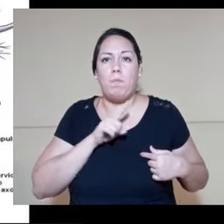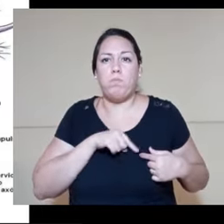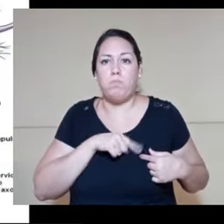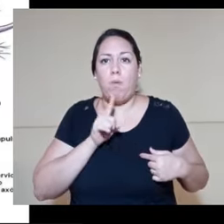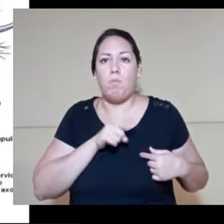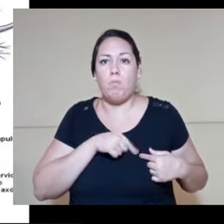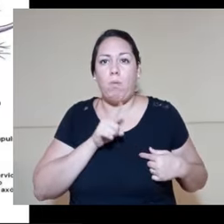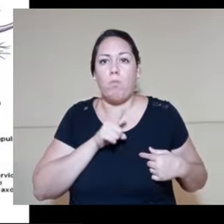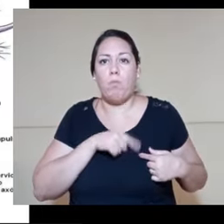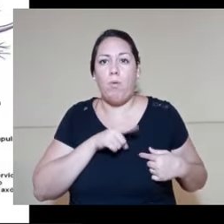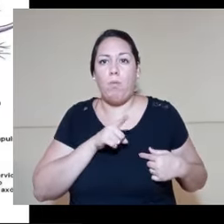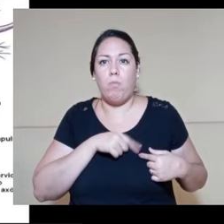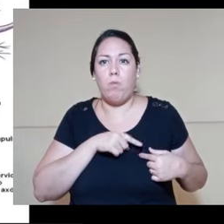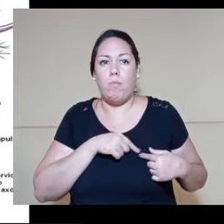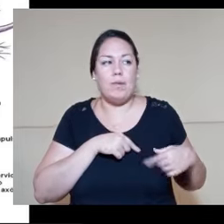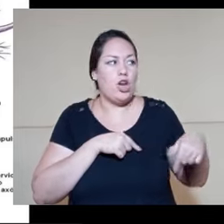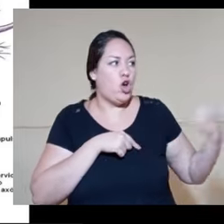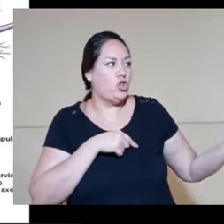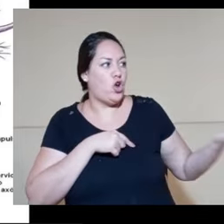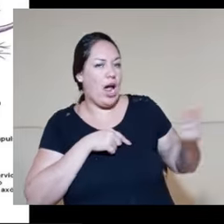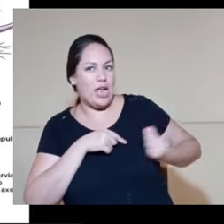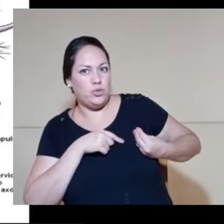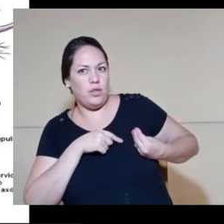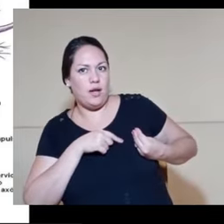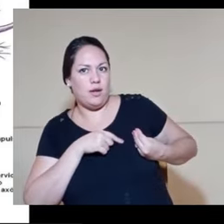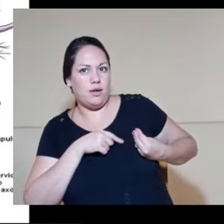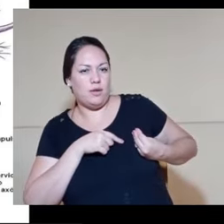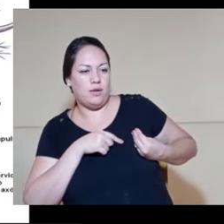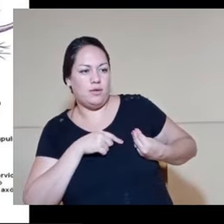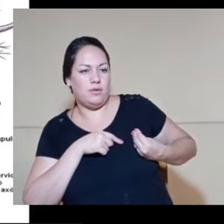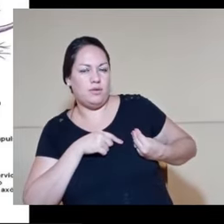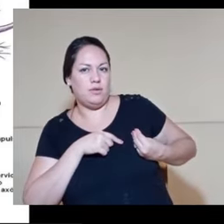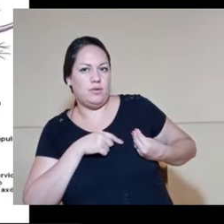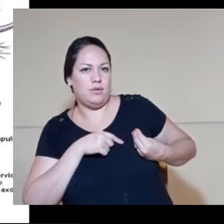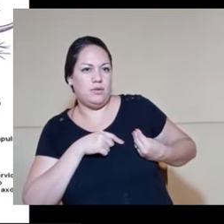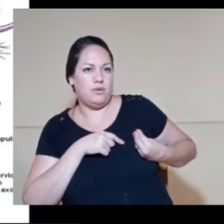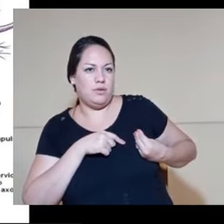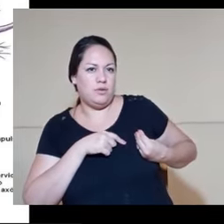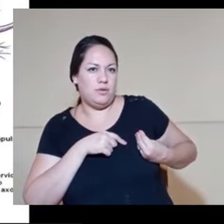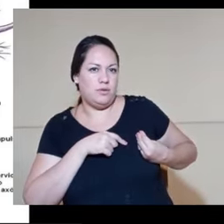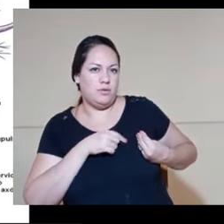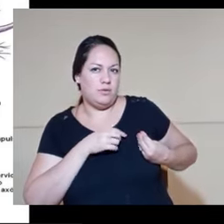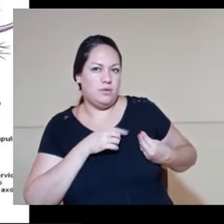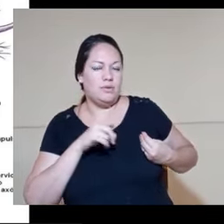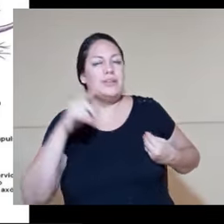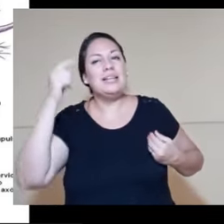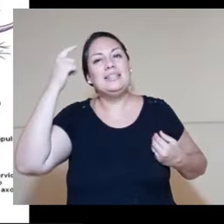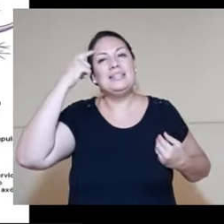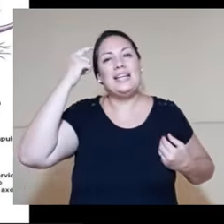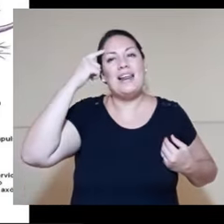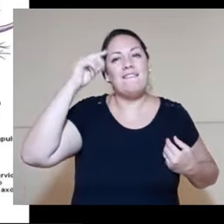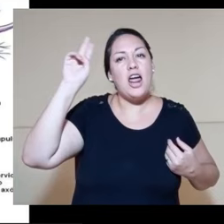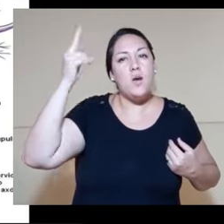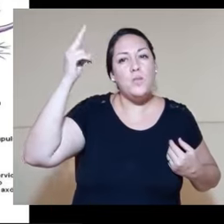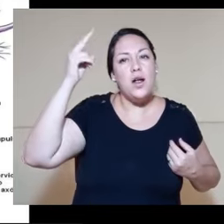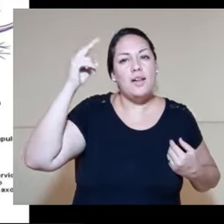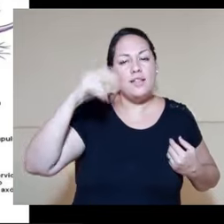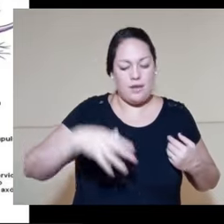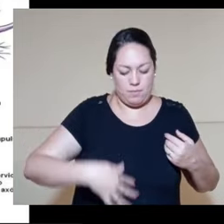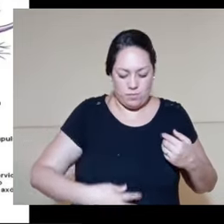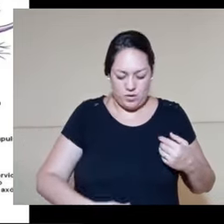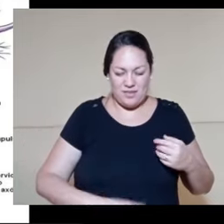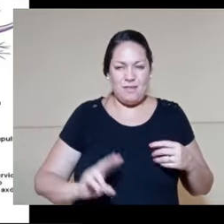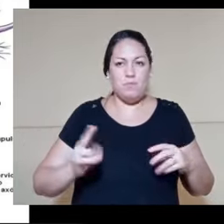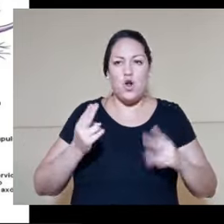un corazón que está latiendo, pero porque hay una máquina que hace que lata. Por eso en las